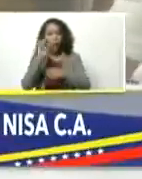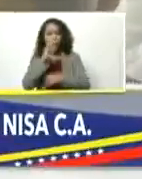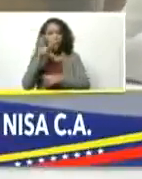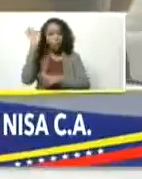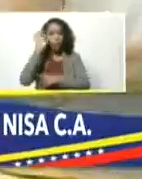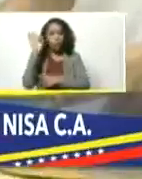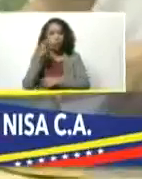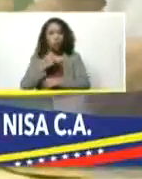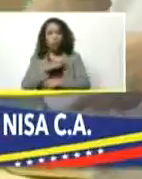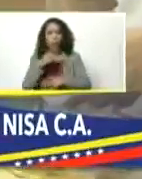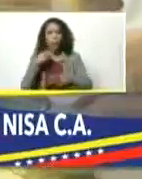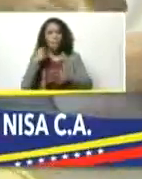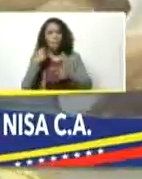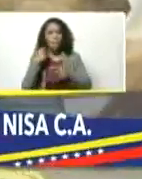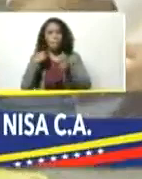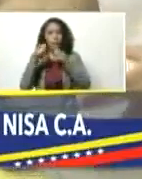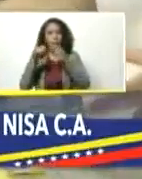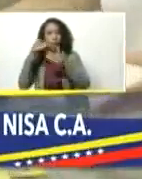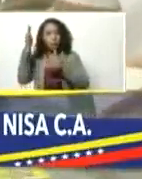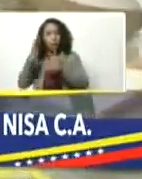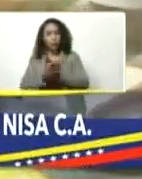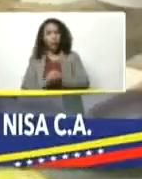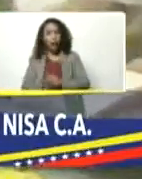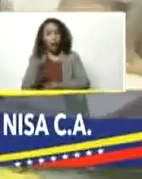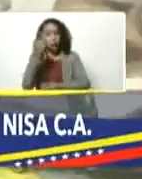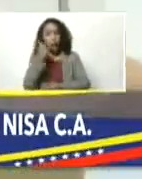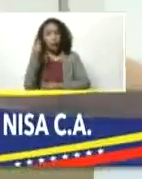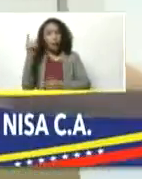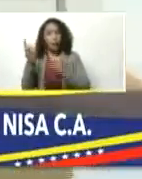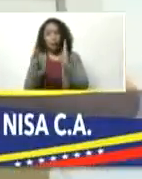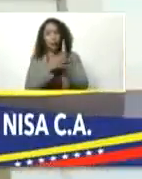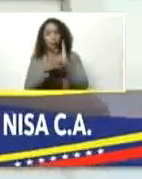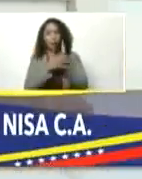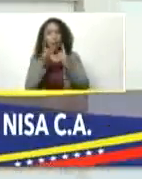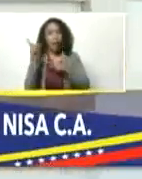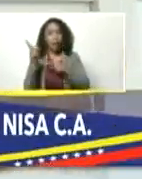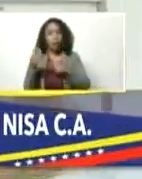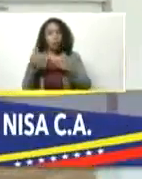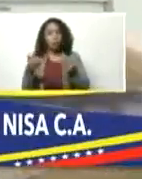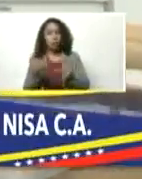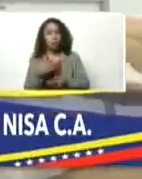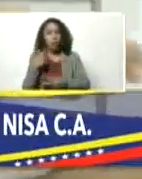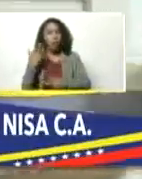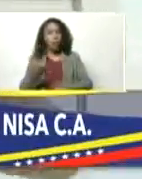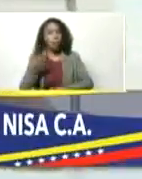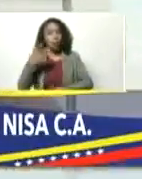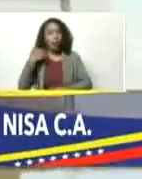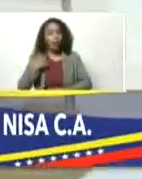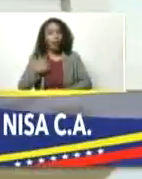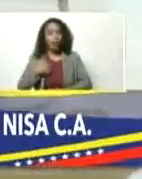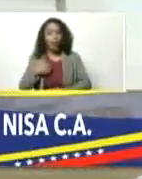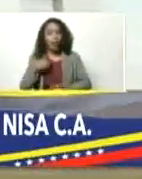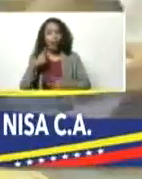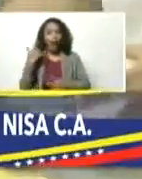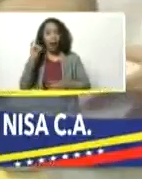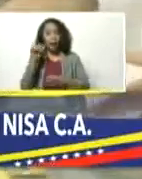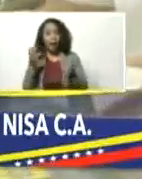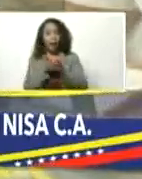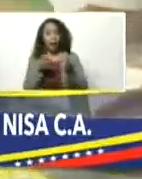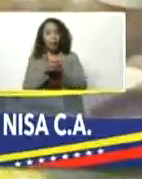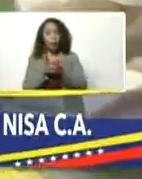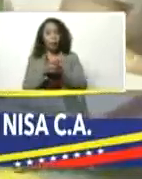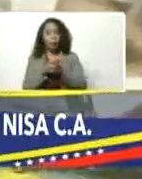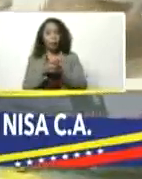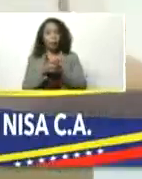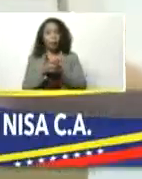20% de nuestra producción. Es importante mencionar que nuestra tecnología es tecnología de netamente de Argentina. Tenemos equipos Comasa,